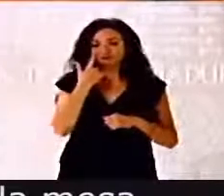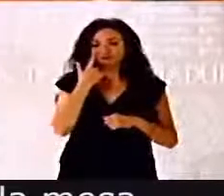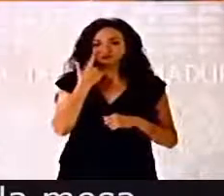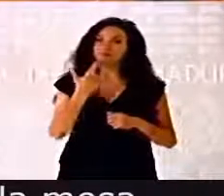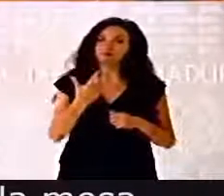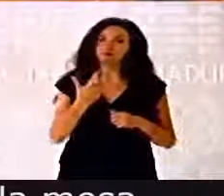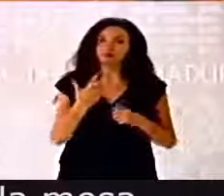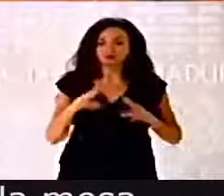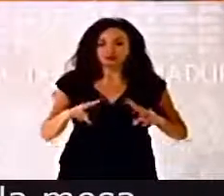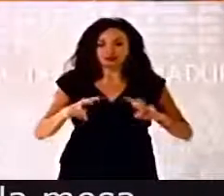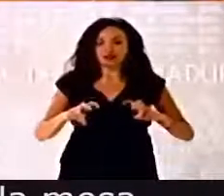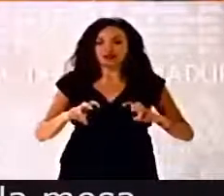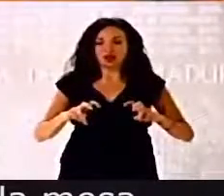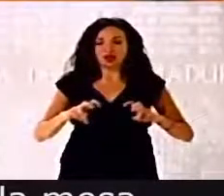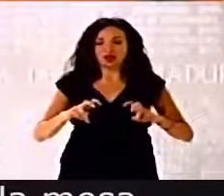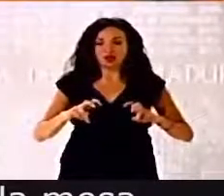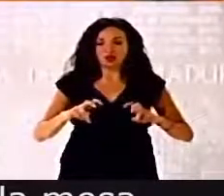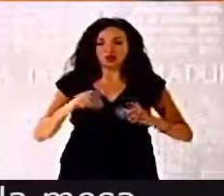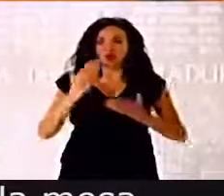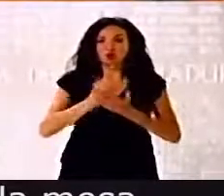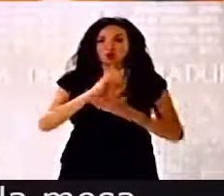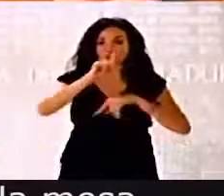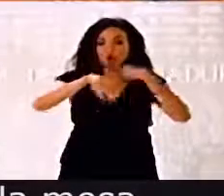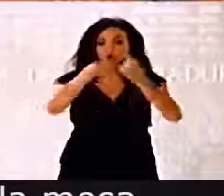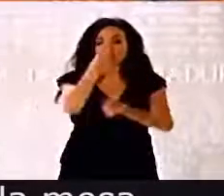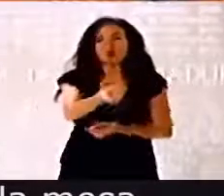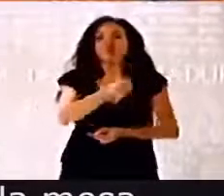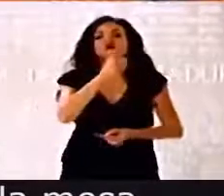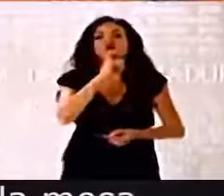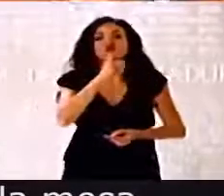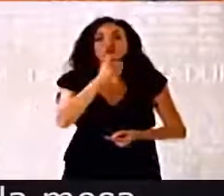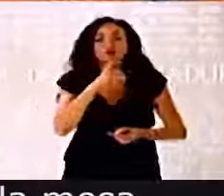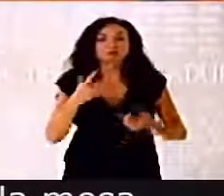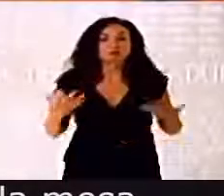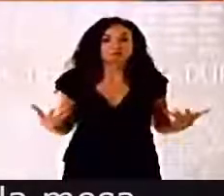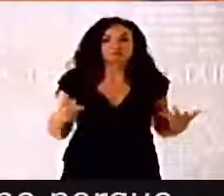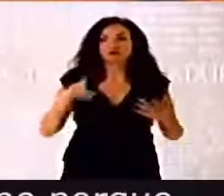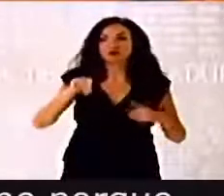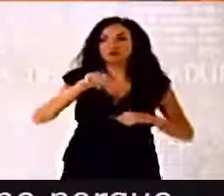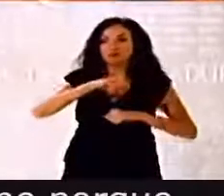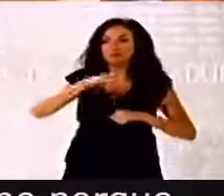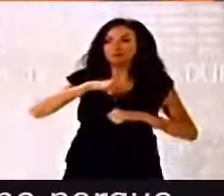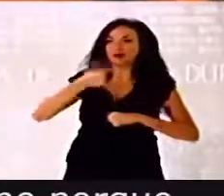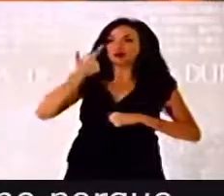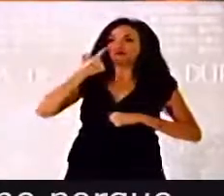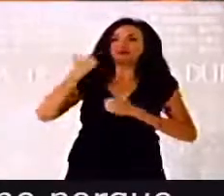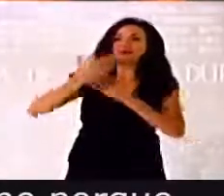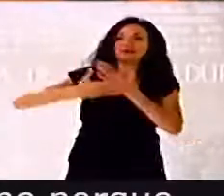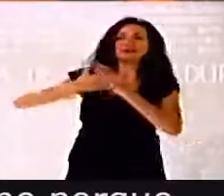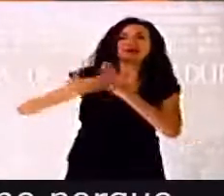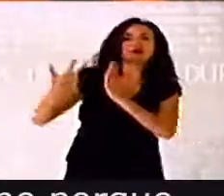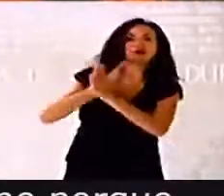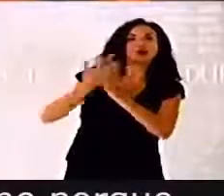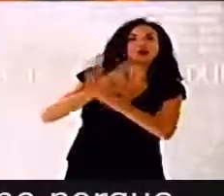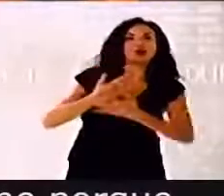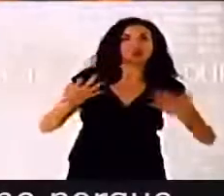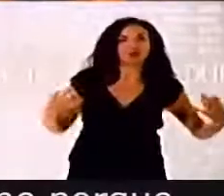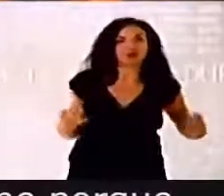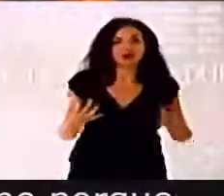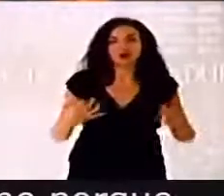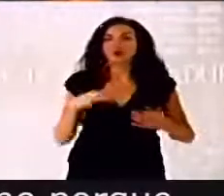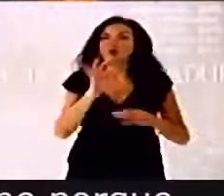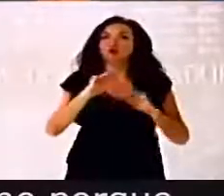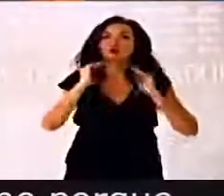va a iniciar el curso que viene, porque bueno, también estamos a la espera de las instrucciones del Ministerio, de la conferencia